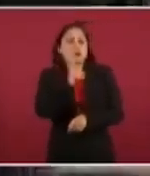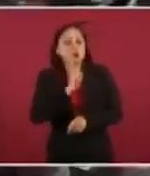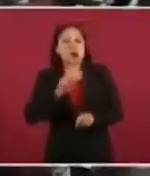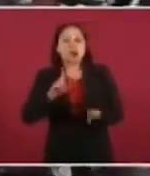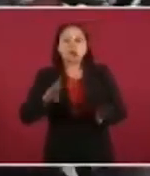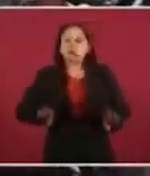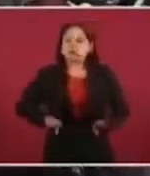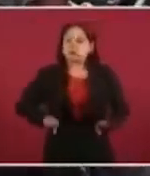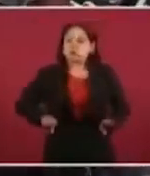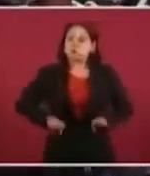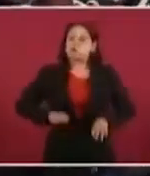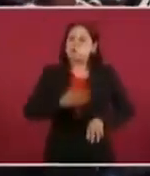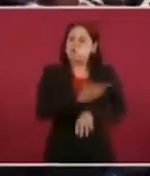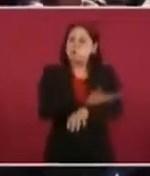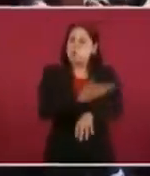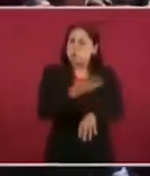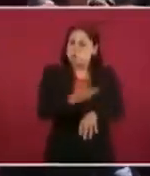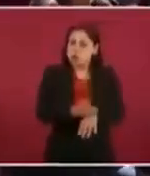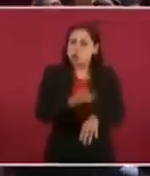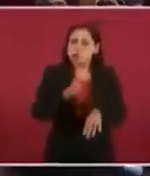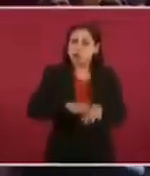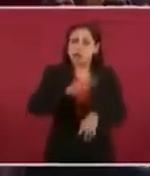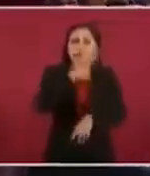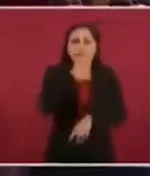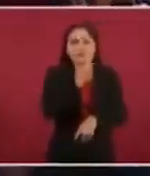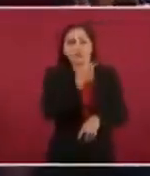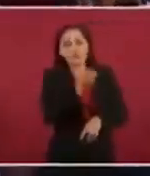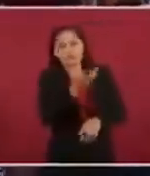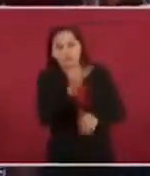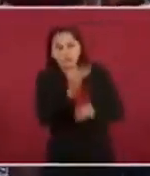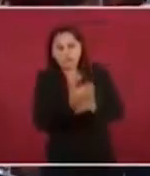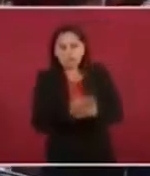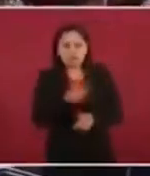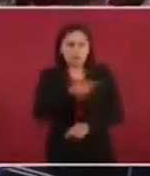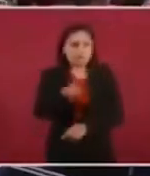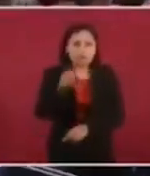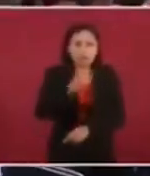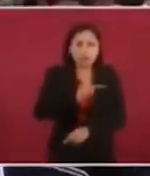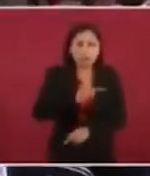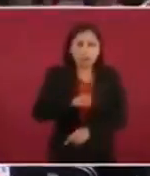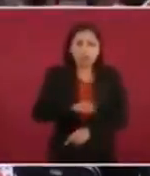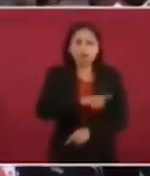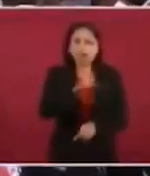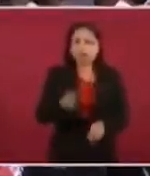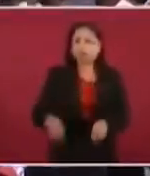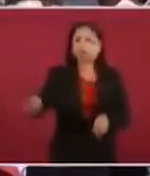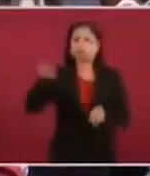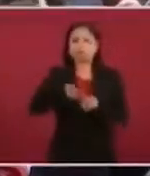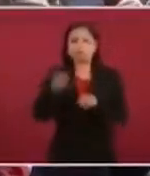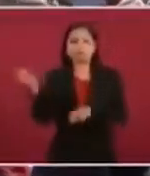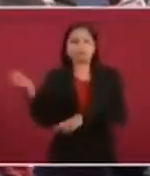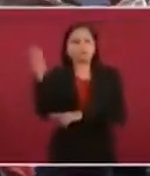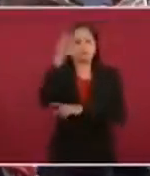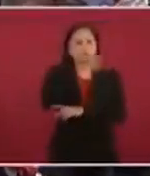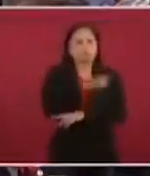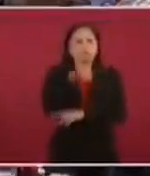Y al que no le guste, que se vaya a volar en el avión presidencial, que está en venta